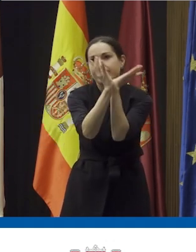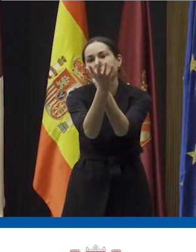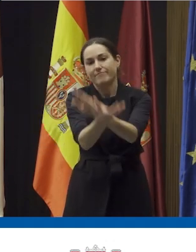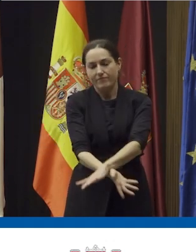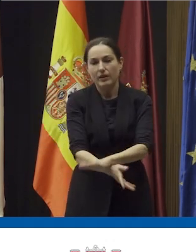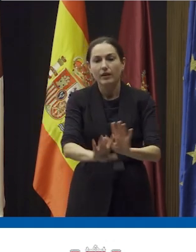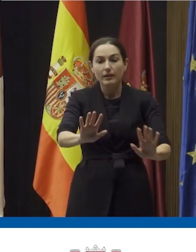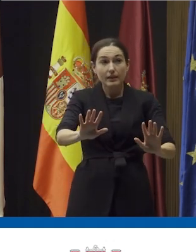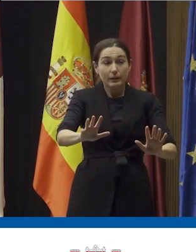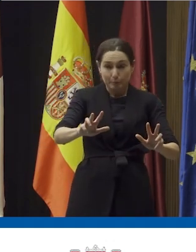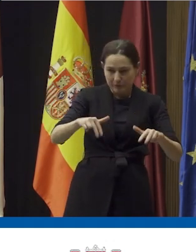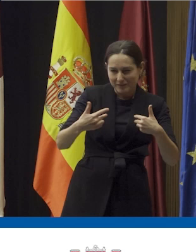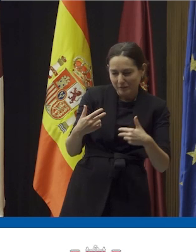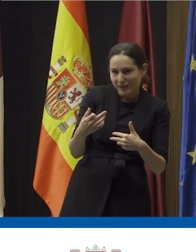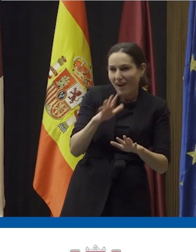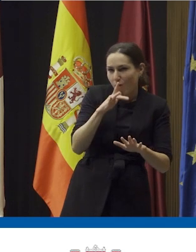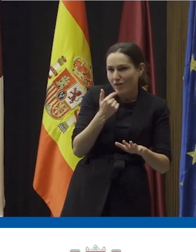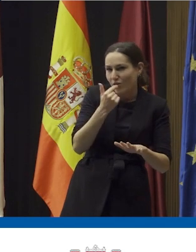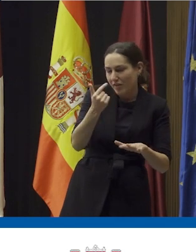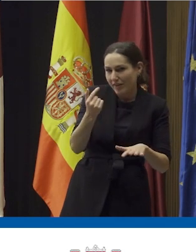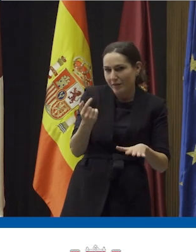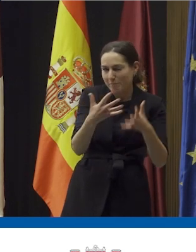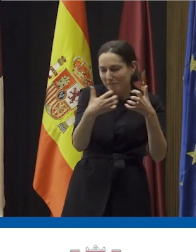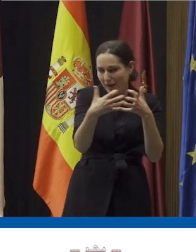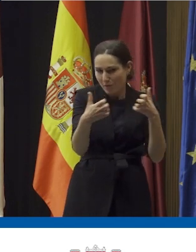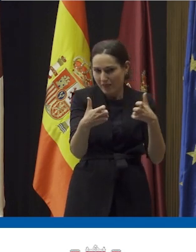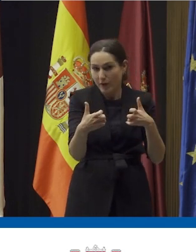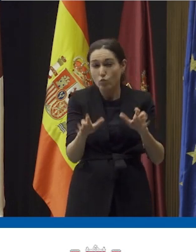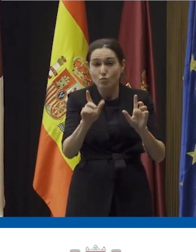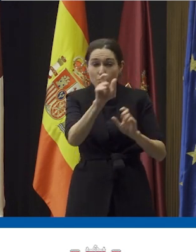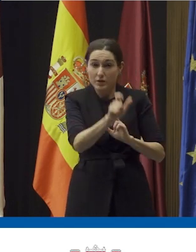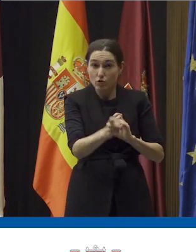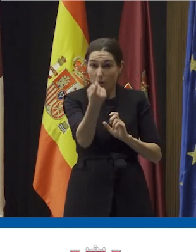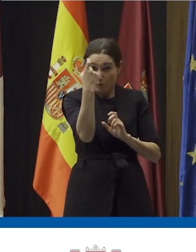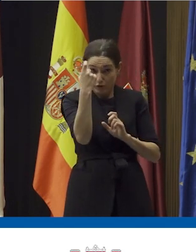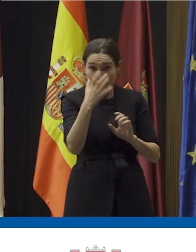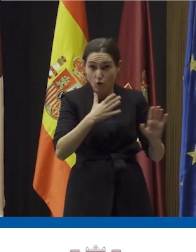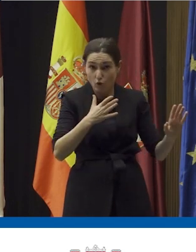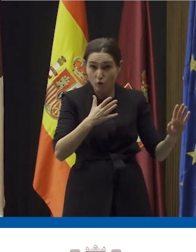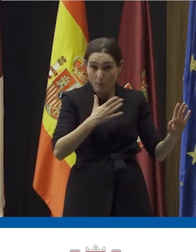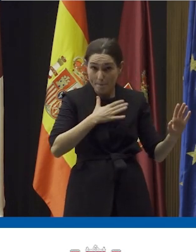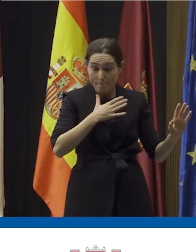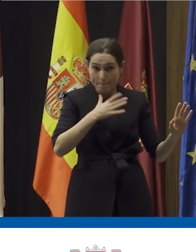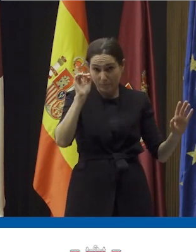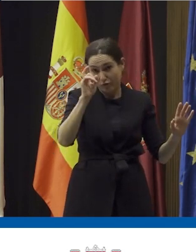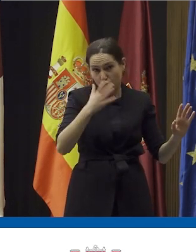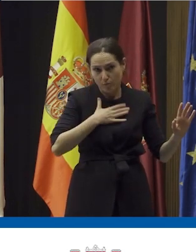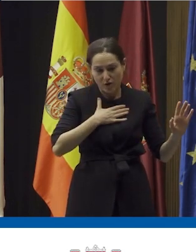del que fuera un maestro mío en Madrid, donde aquel hombre ilustre cirujano, maestro de